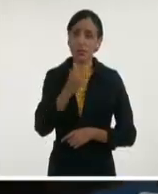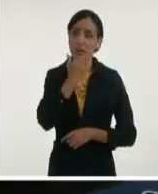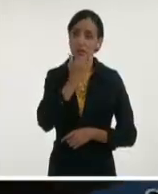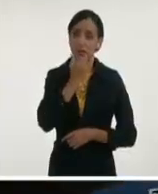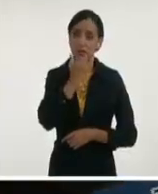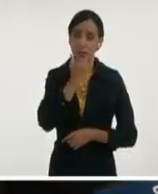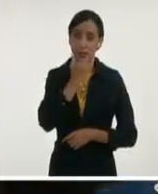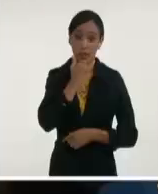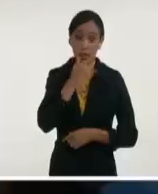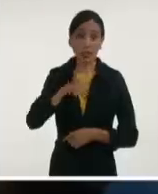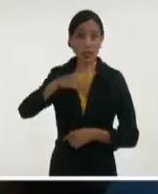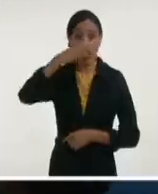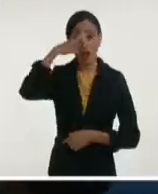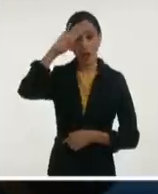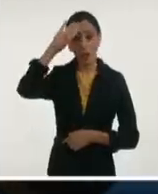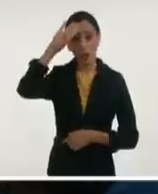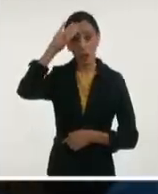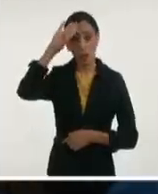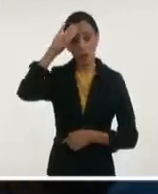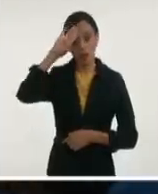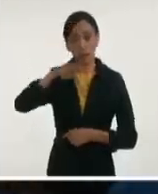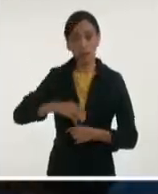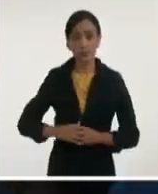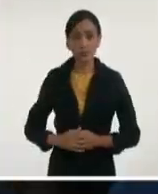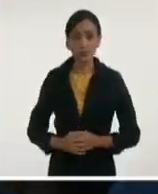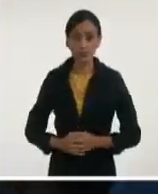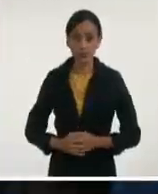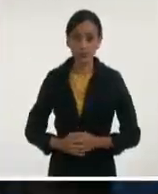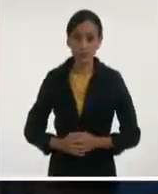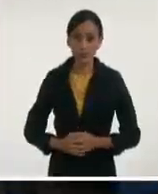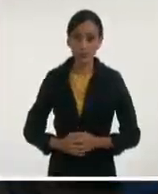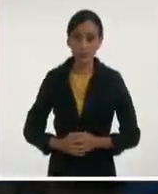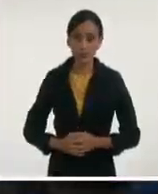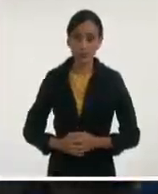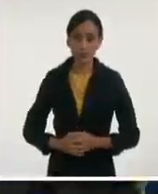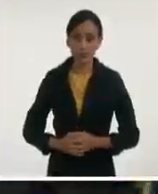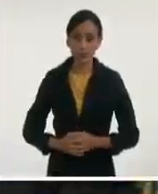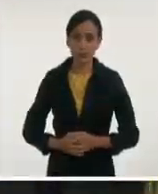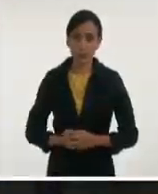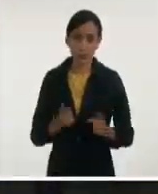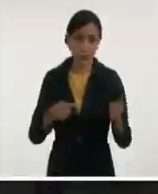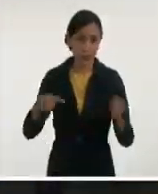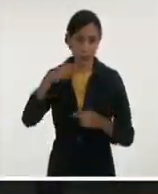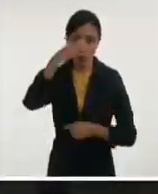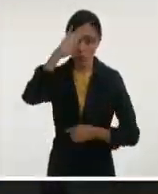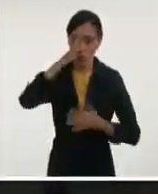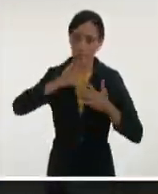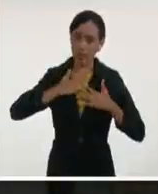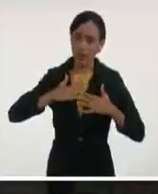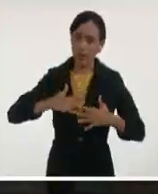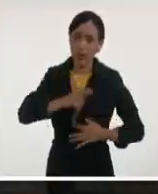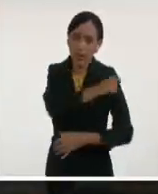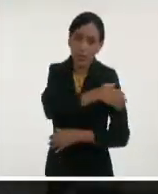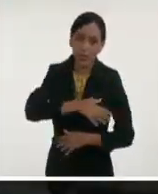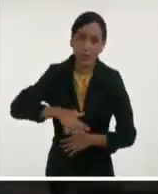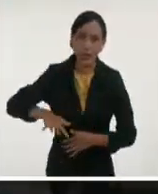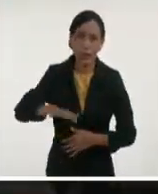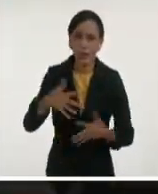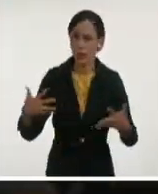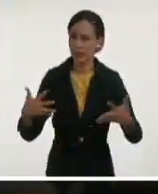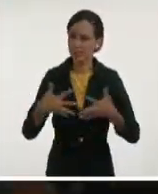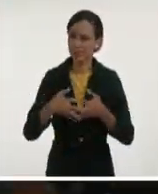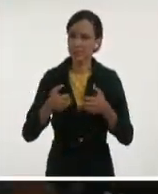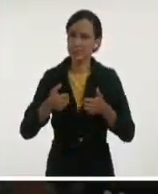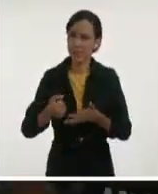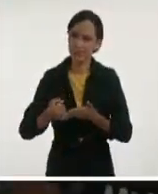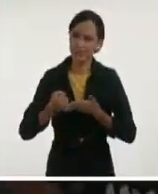alma nacional que tiene entre sus valores más sagrados la tranquilidad ciudadana, la convivencia, la solidaridad